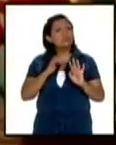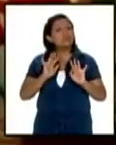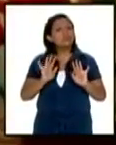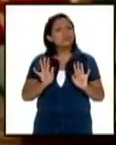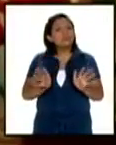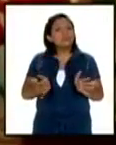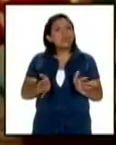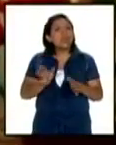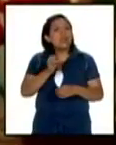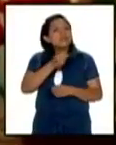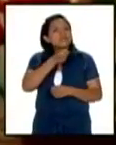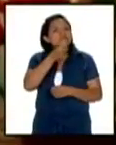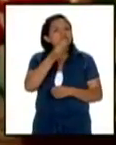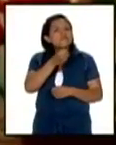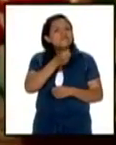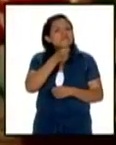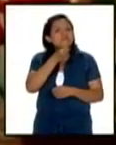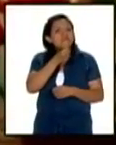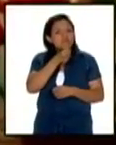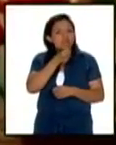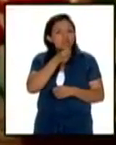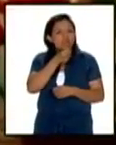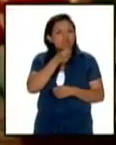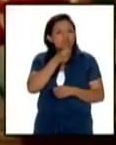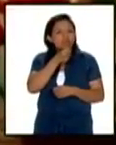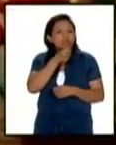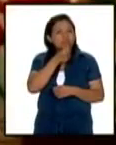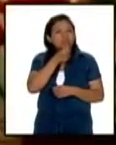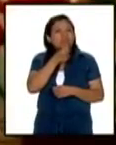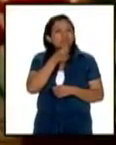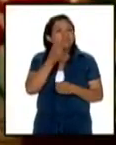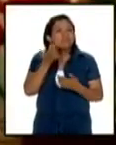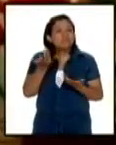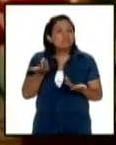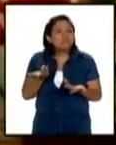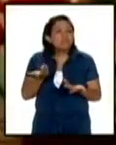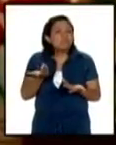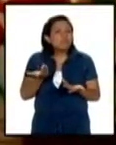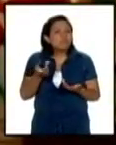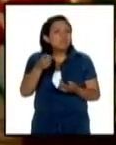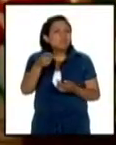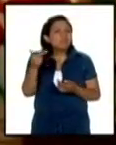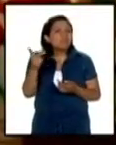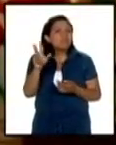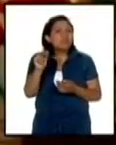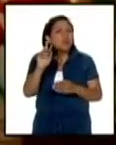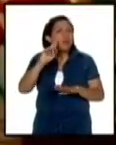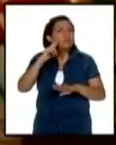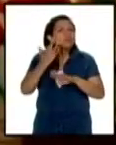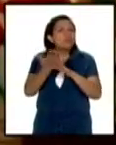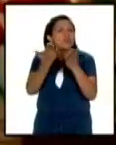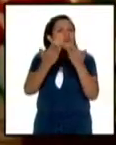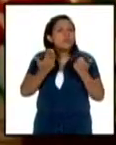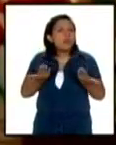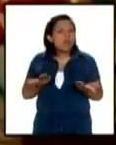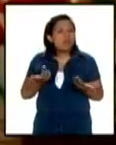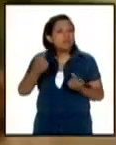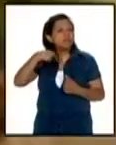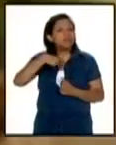pues viejo, en la extensión de la palabra, ya ellos no tienen responsabilidad de